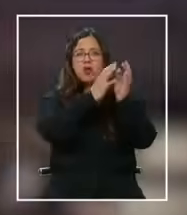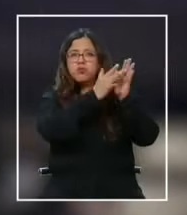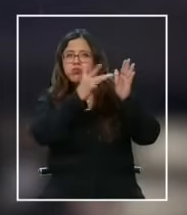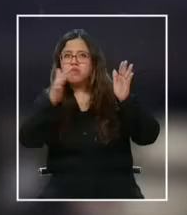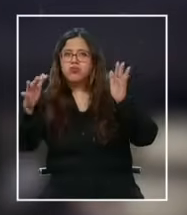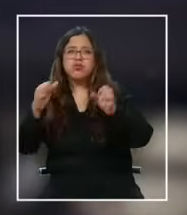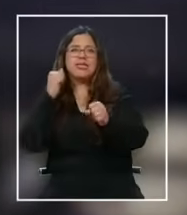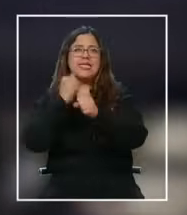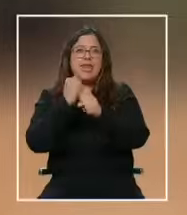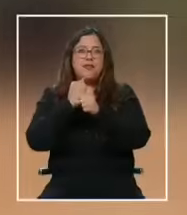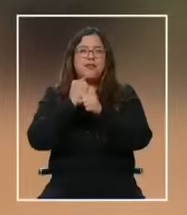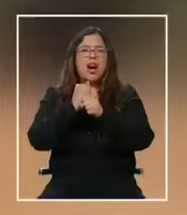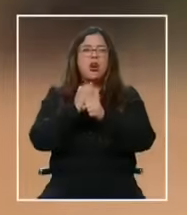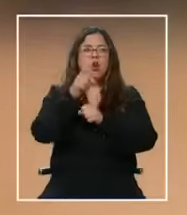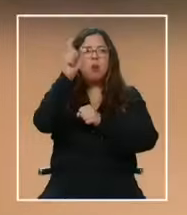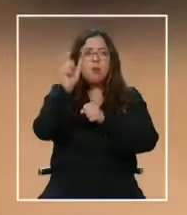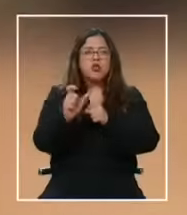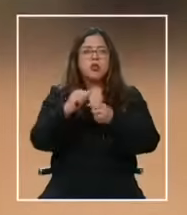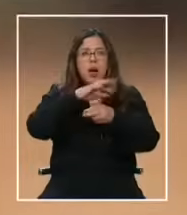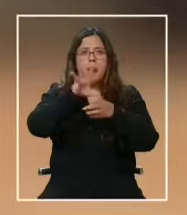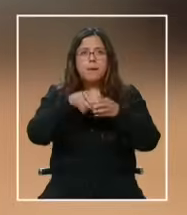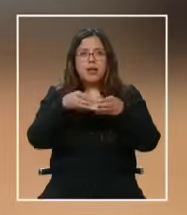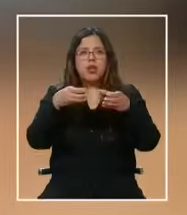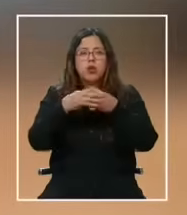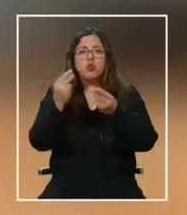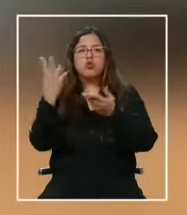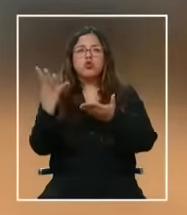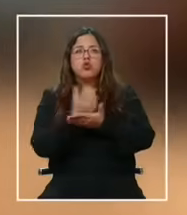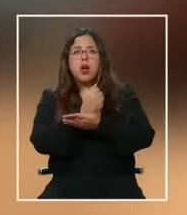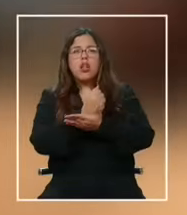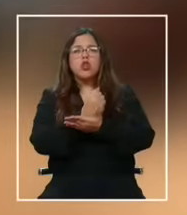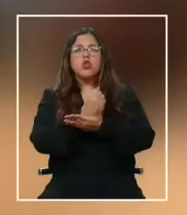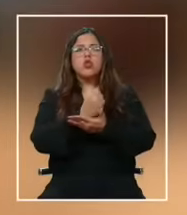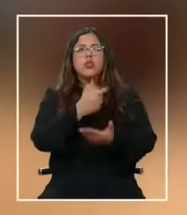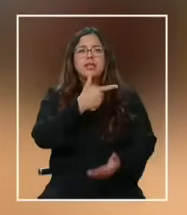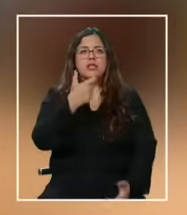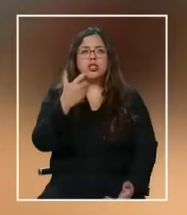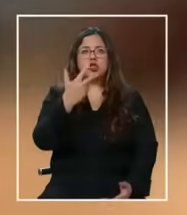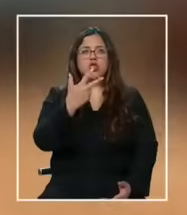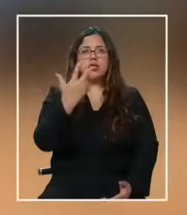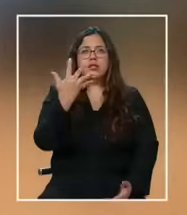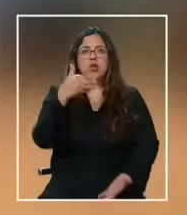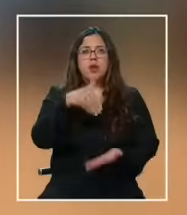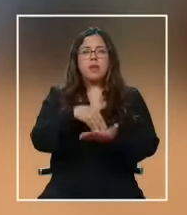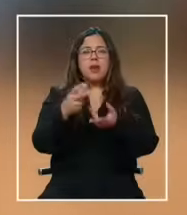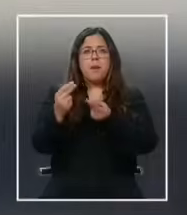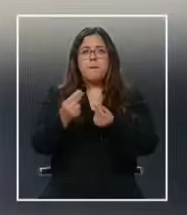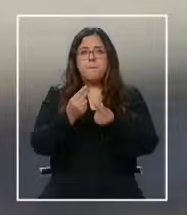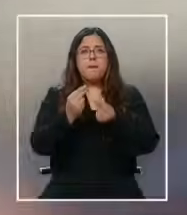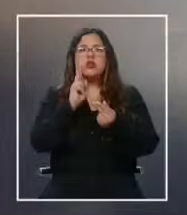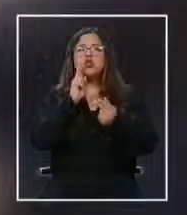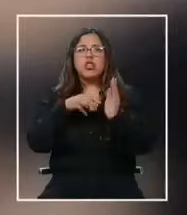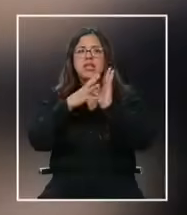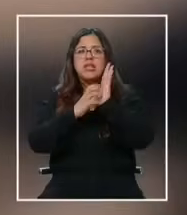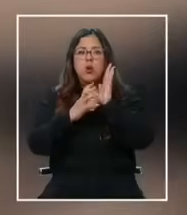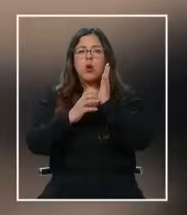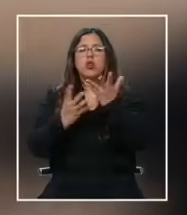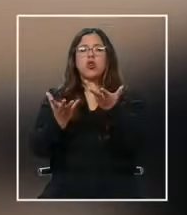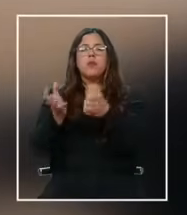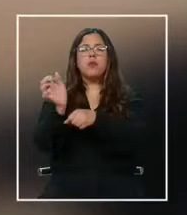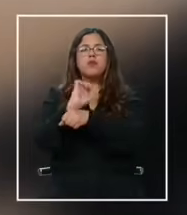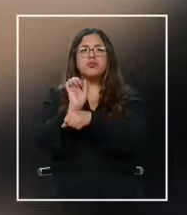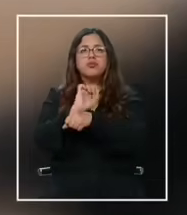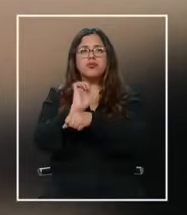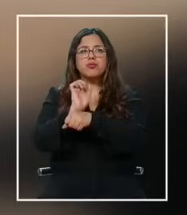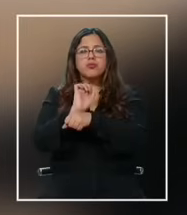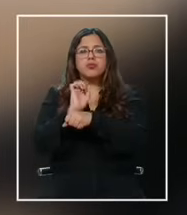diversos trabajos como jornalista en conaf y que ganaba un sueldo bruto de 785000 pesos como conductor maquinista en